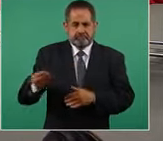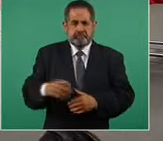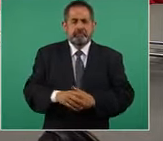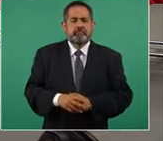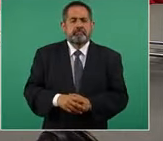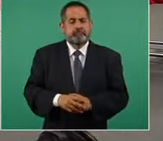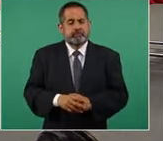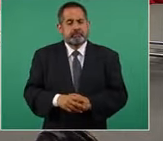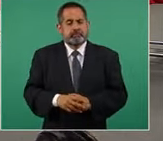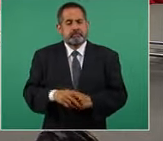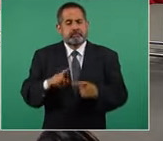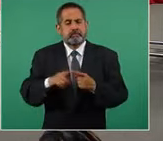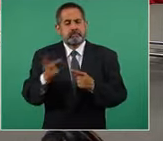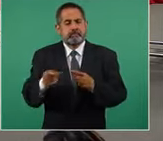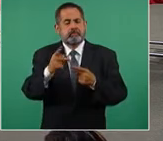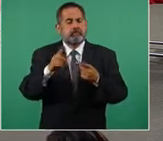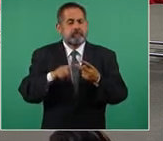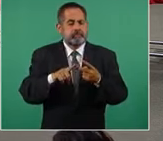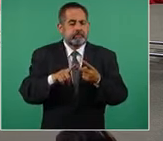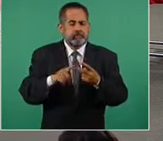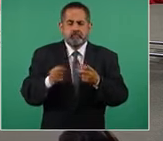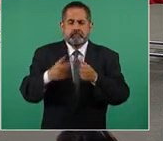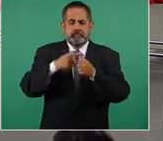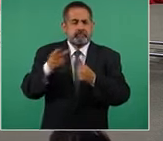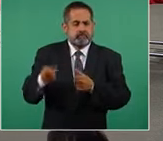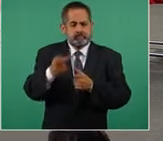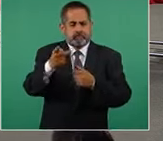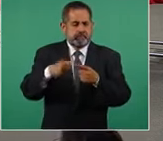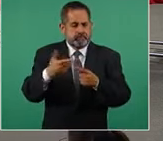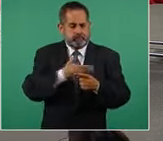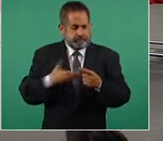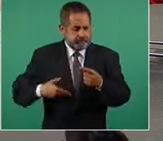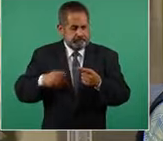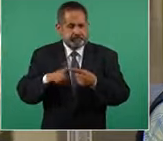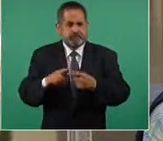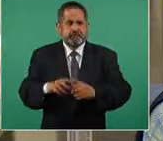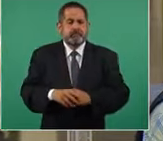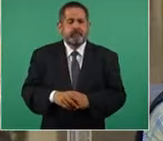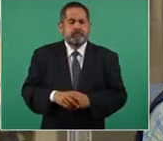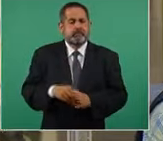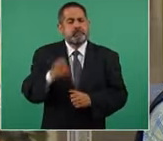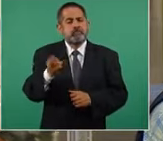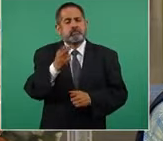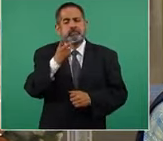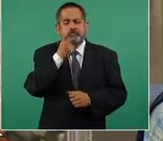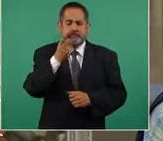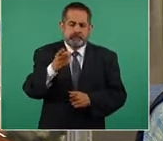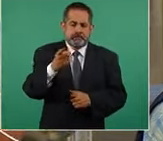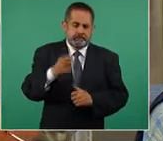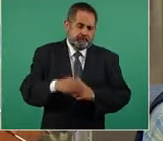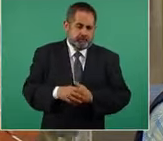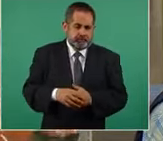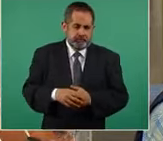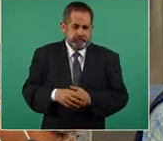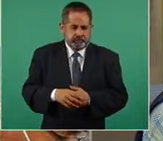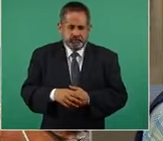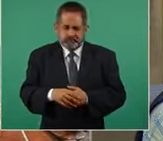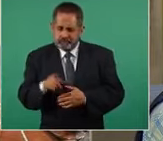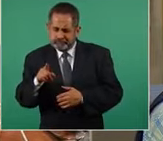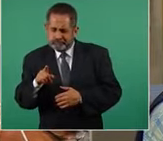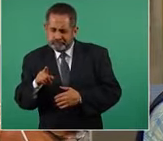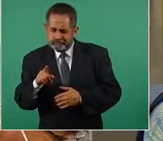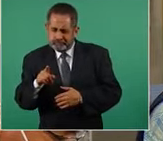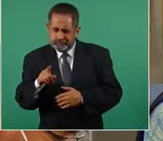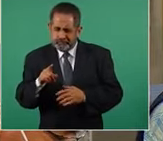Y bueno, inicio con mi primera pregunta, presidente. Usted ha dicho que lo que no suena lógico